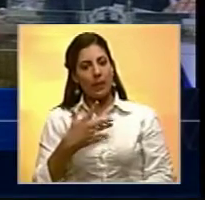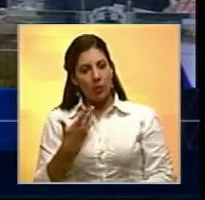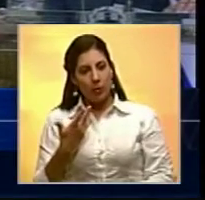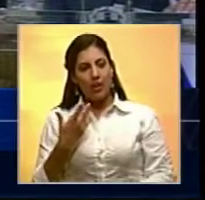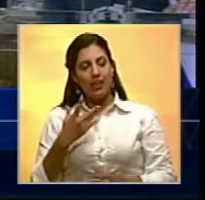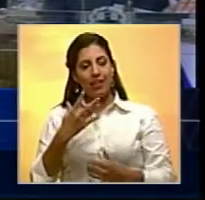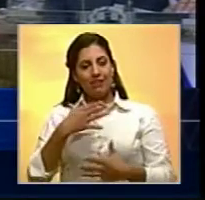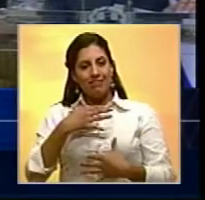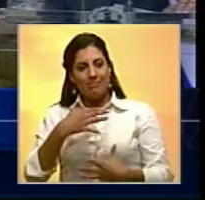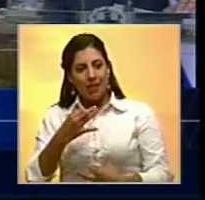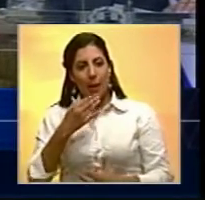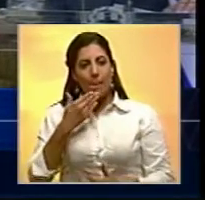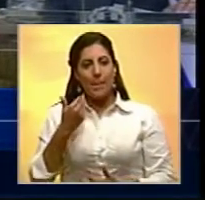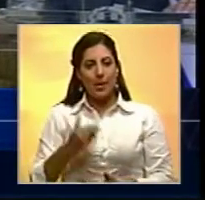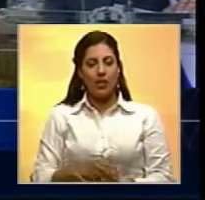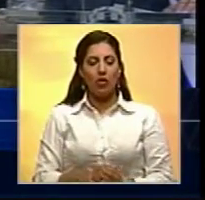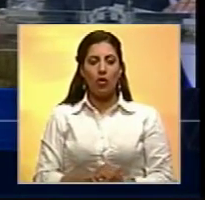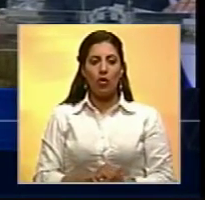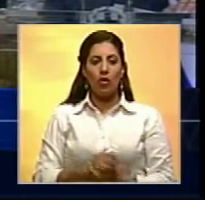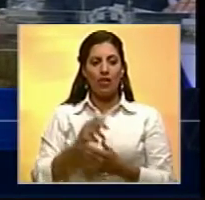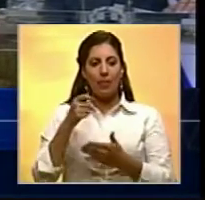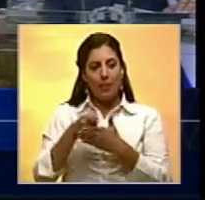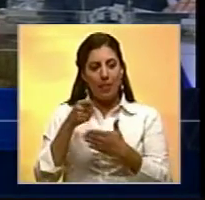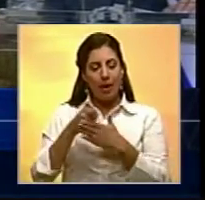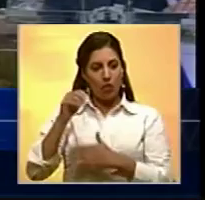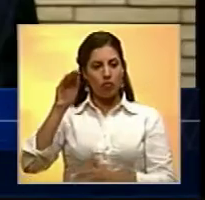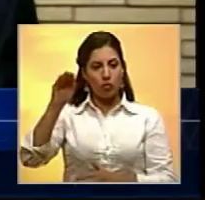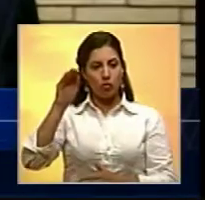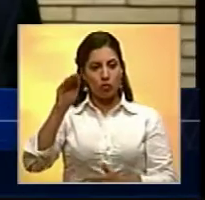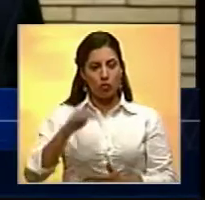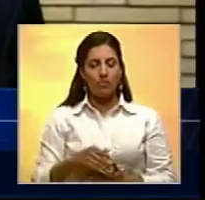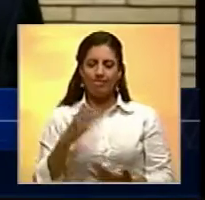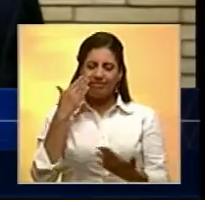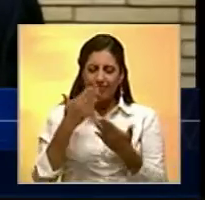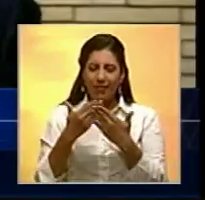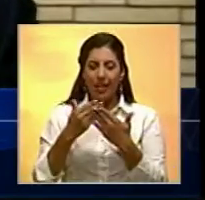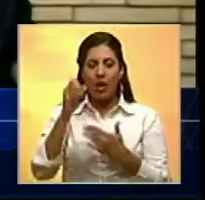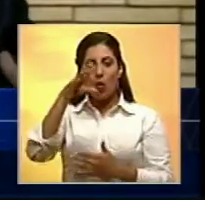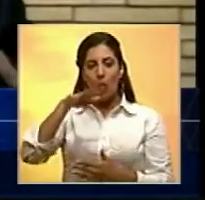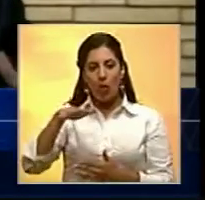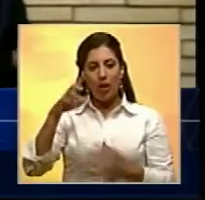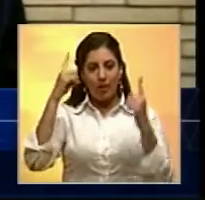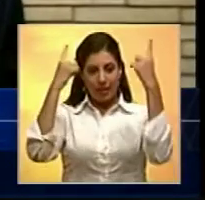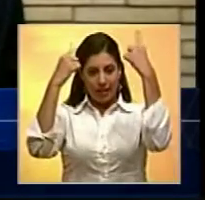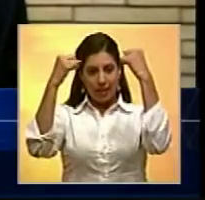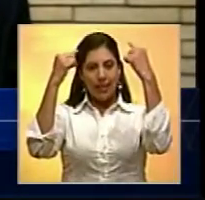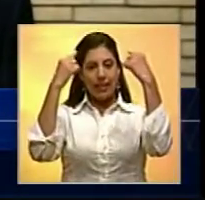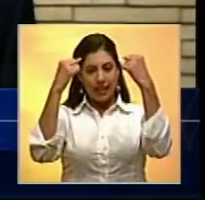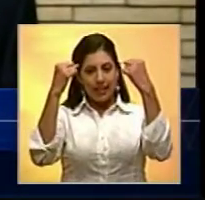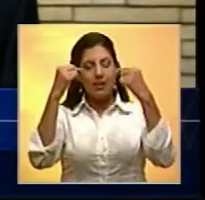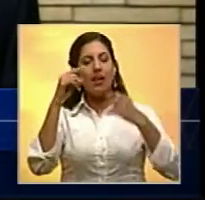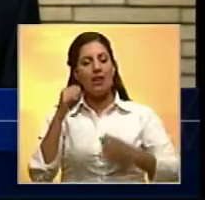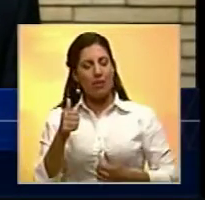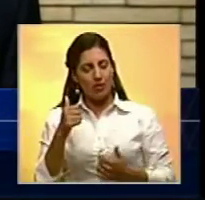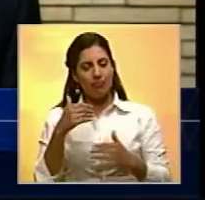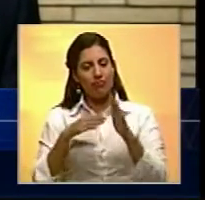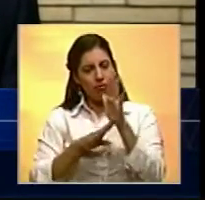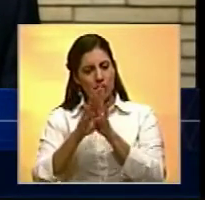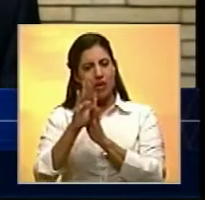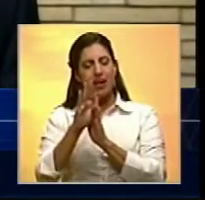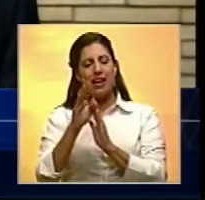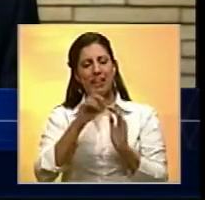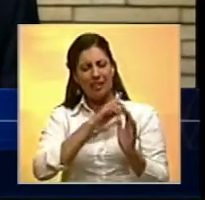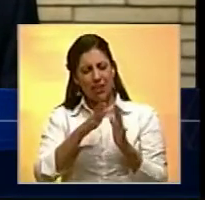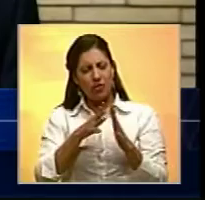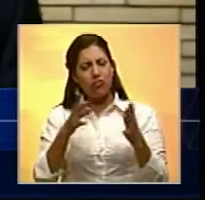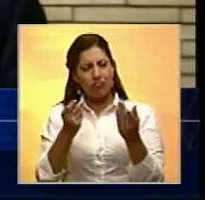más atractiva para las inversiones en el futuro. Miren, el pueblo griego es emprendedor, tienen